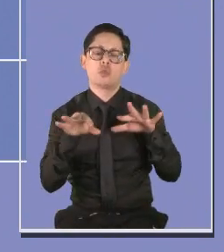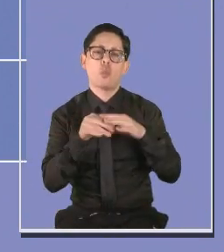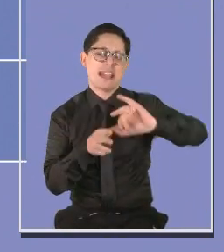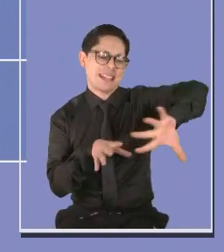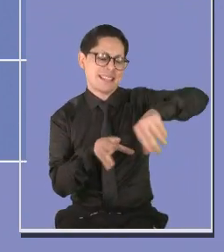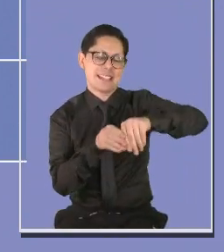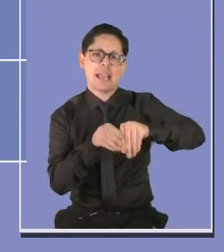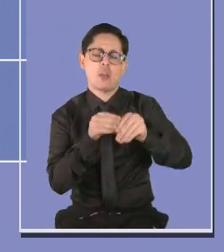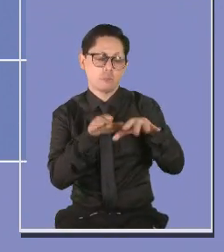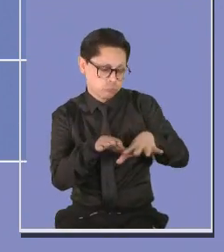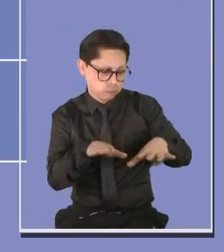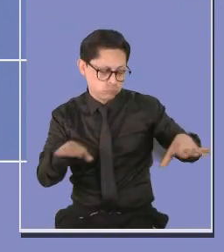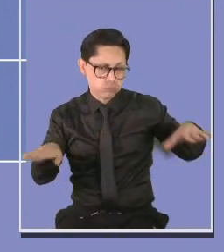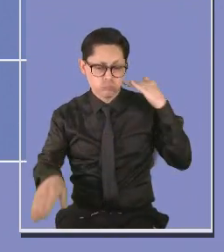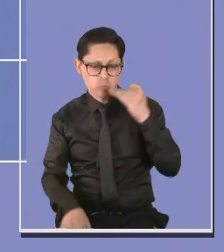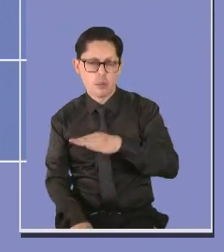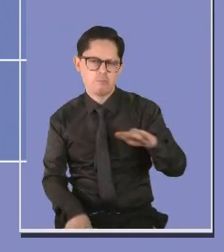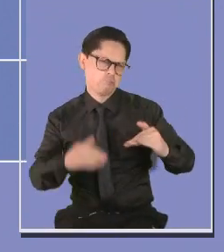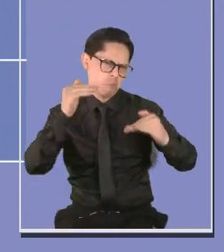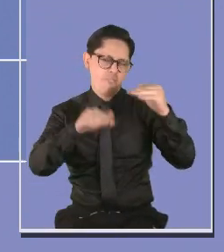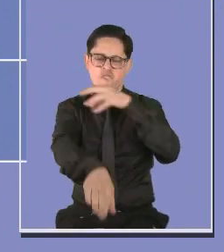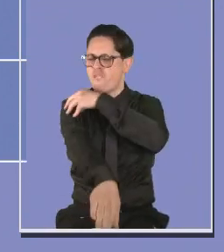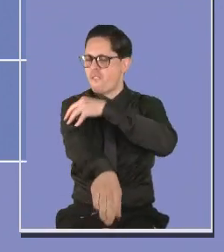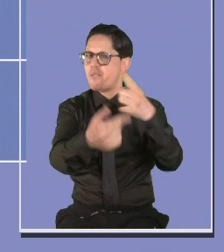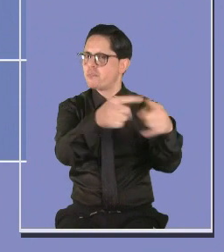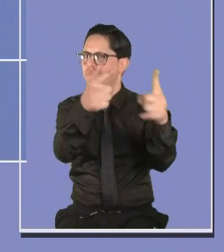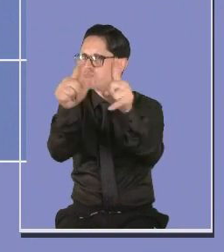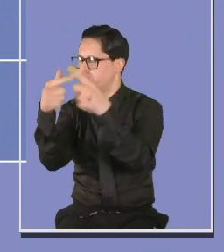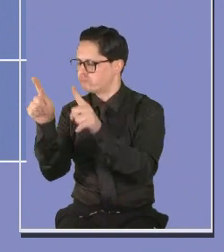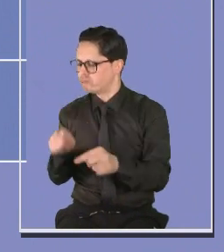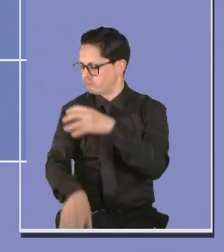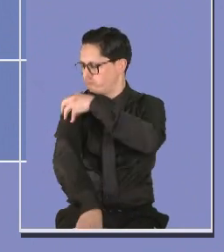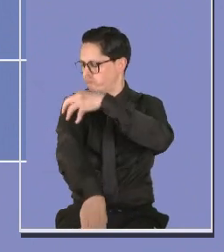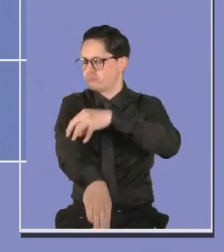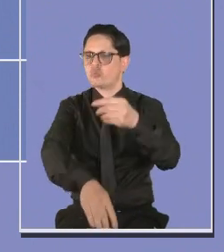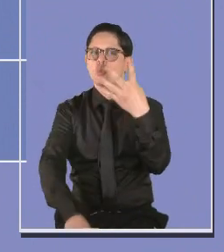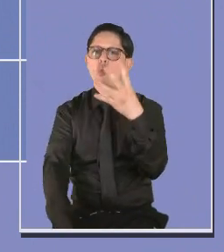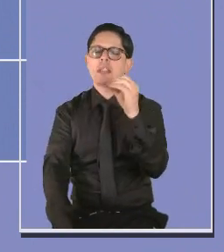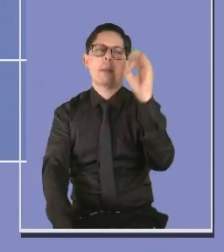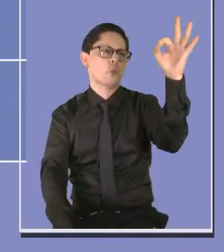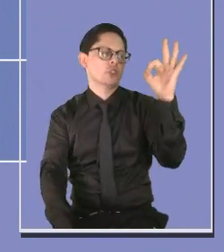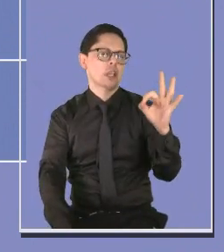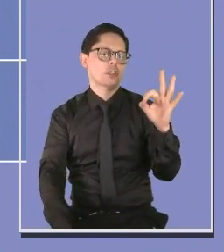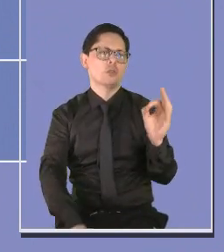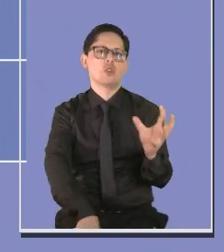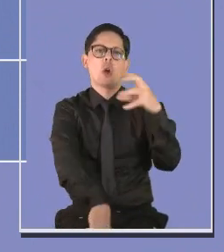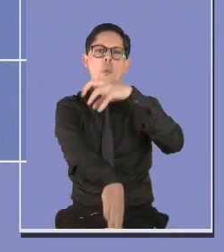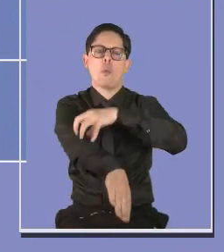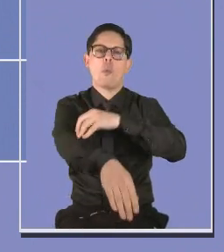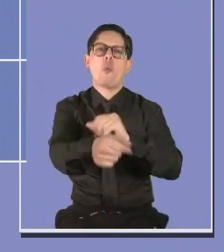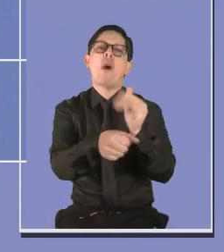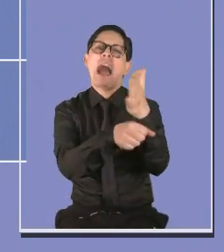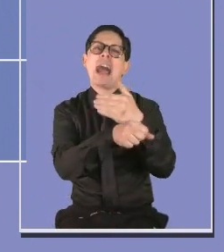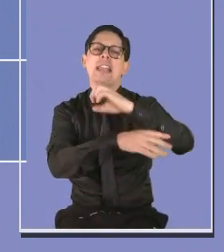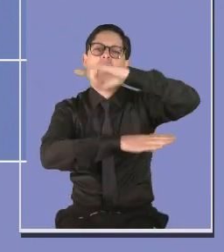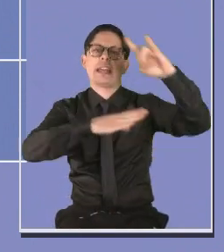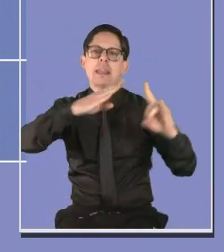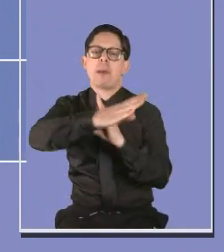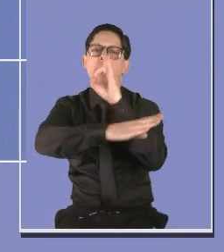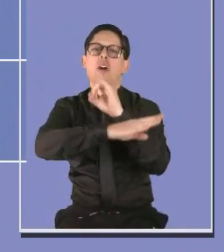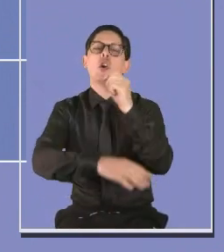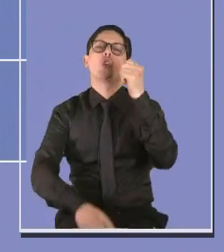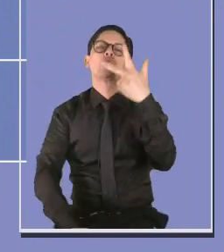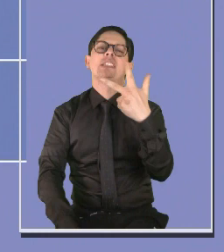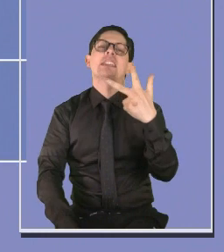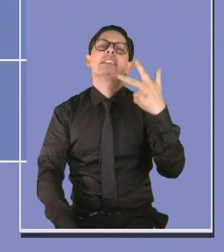de camas críticas pediátricas varía a nivel regional como lo hemos dicho desde un 40% en la región de arica y parinacota hasta